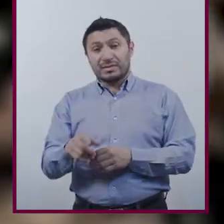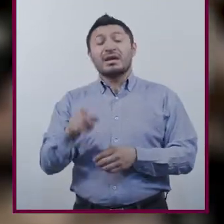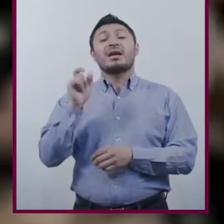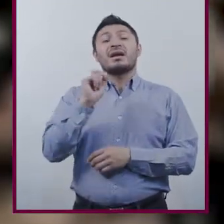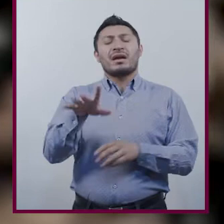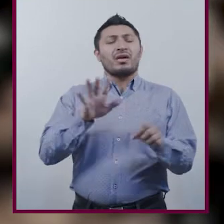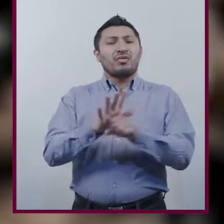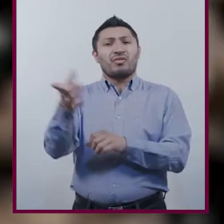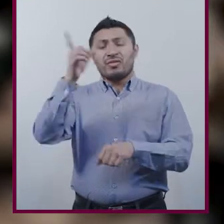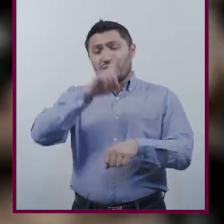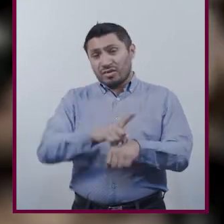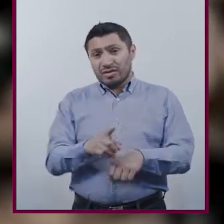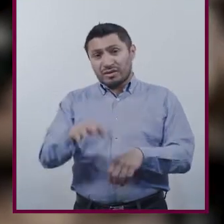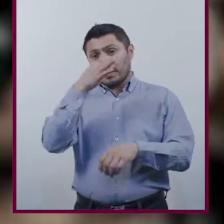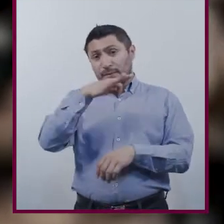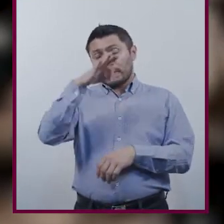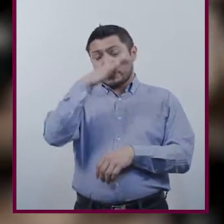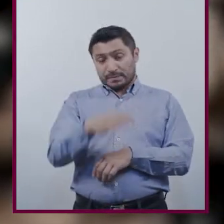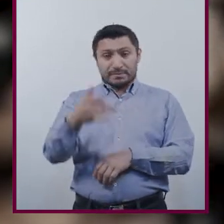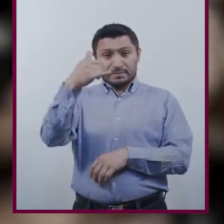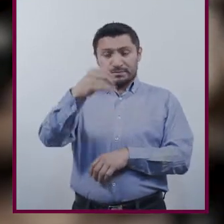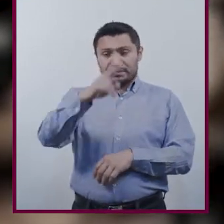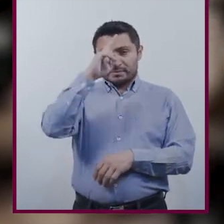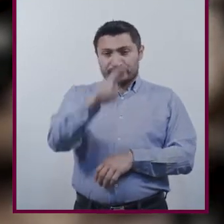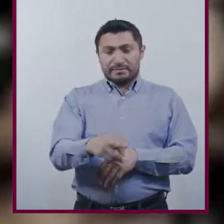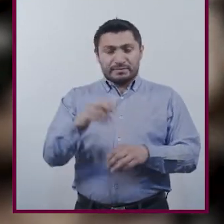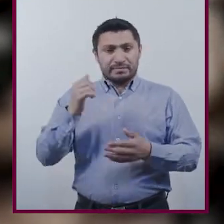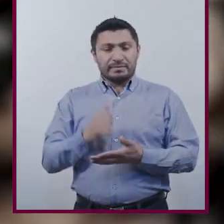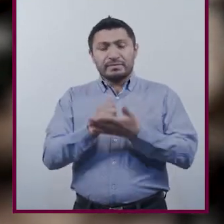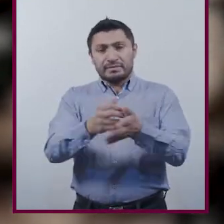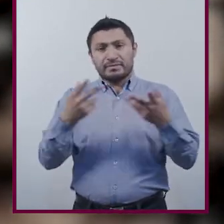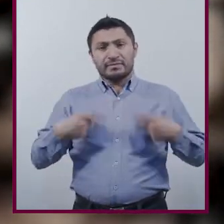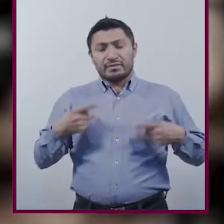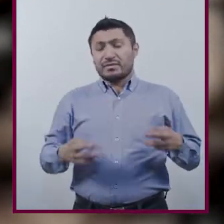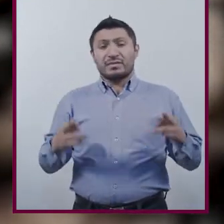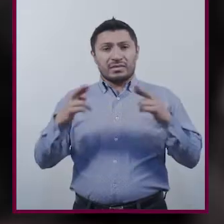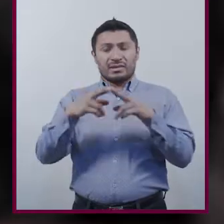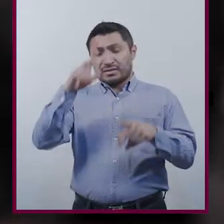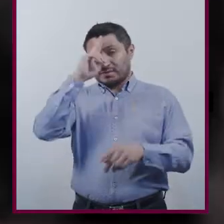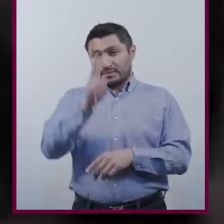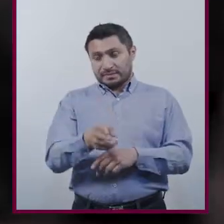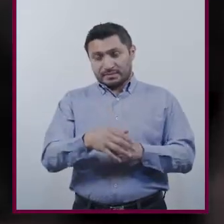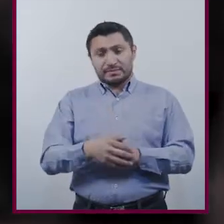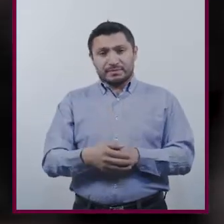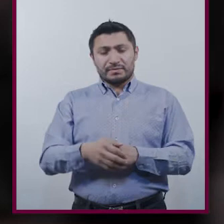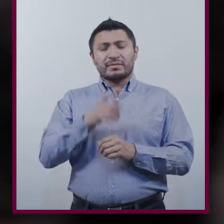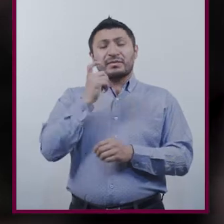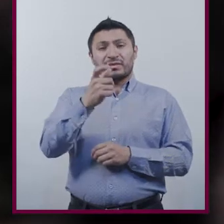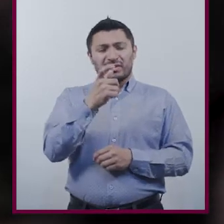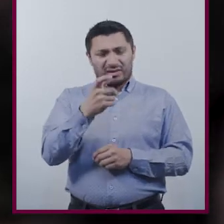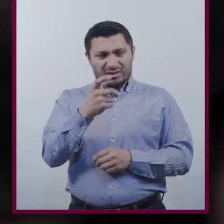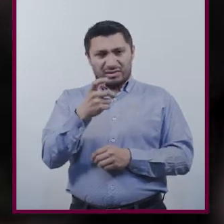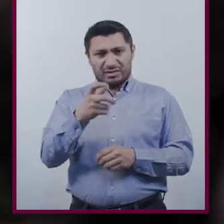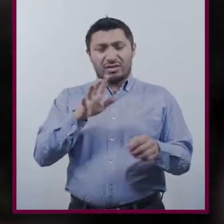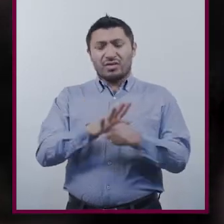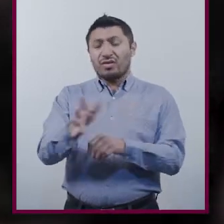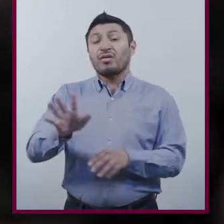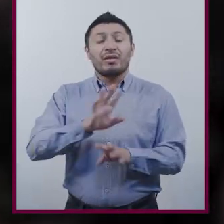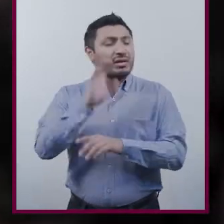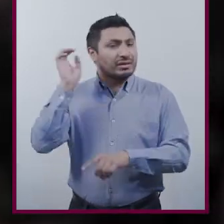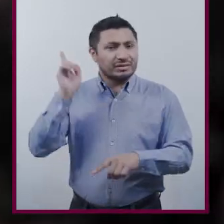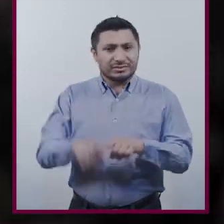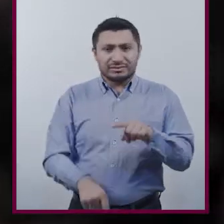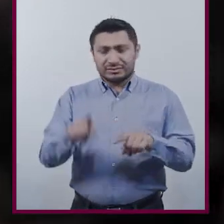tenerse como festivos y que prohíbe la asistencia oficial de las funciones de la Iglesia. el decreto por el que quedan